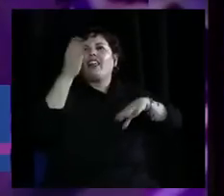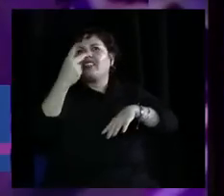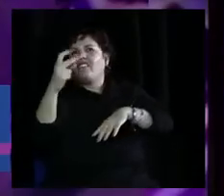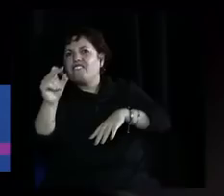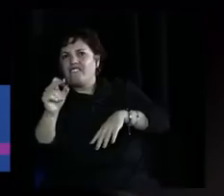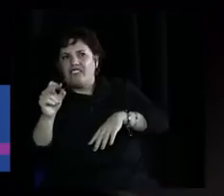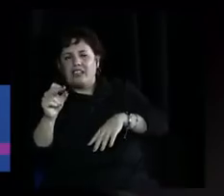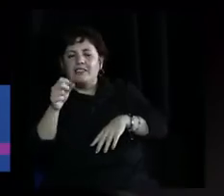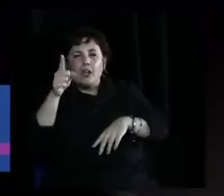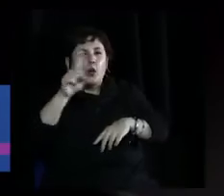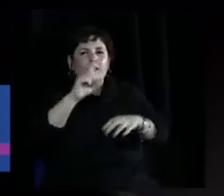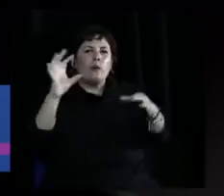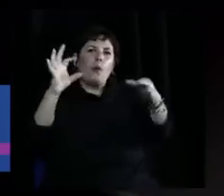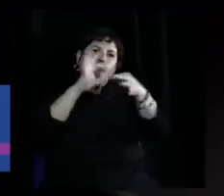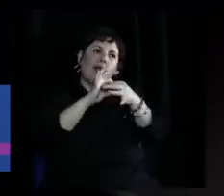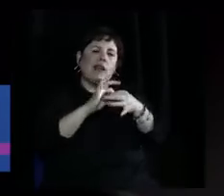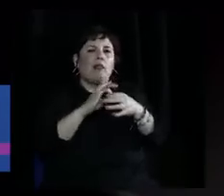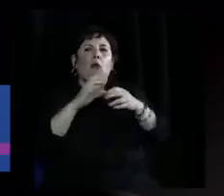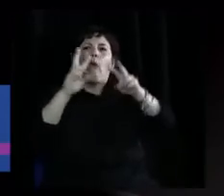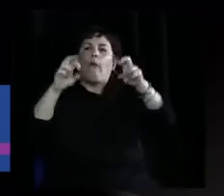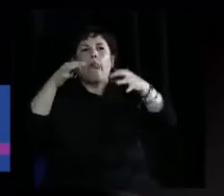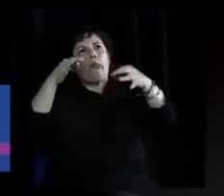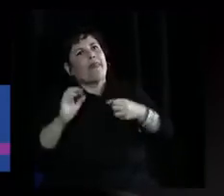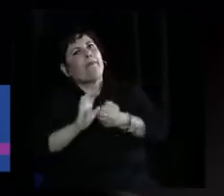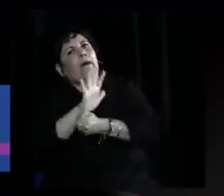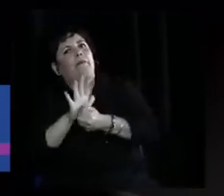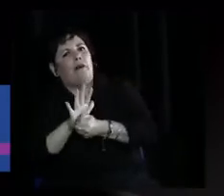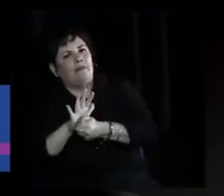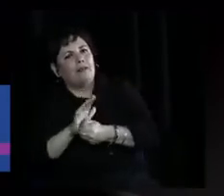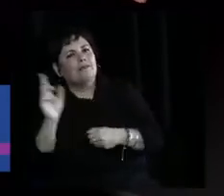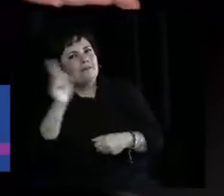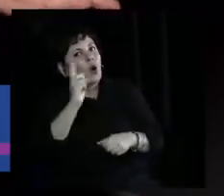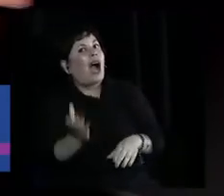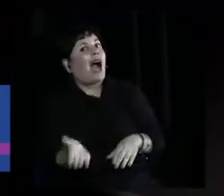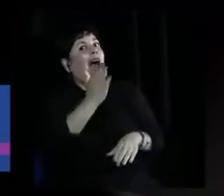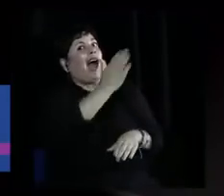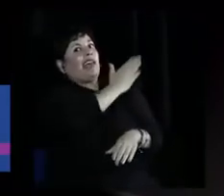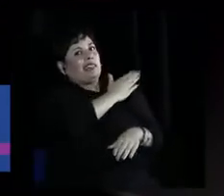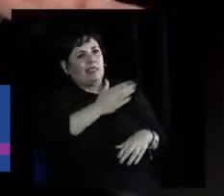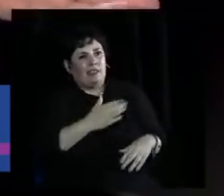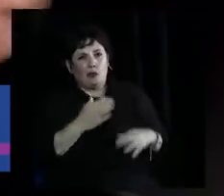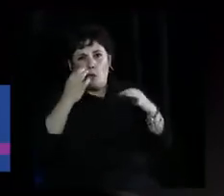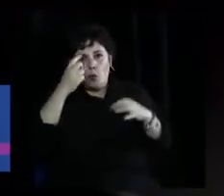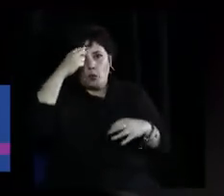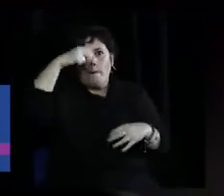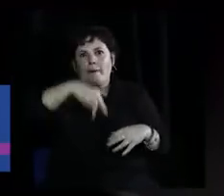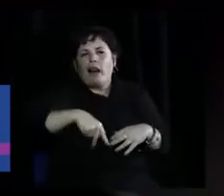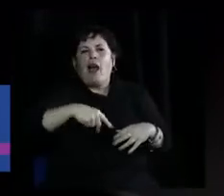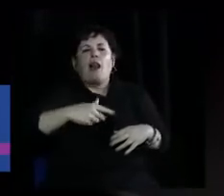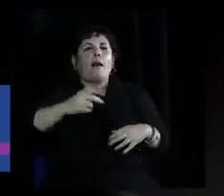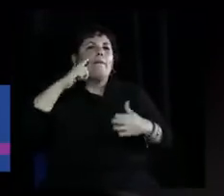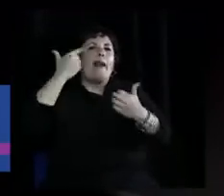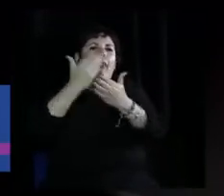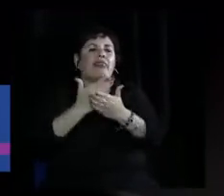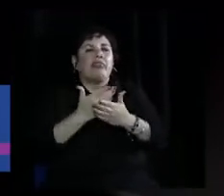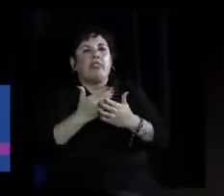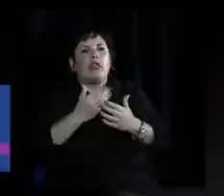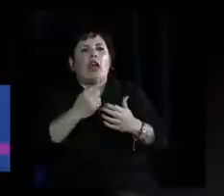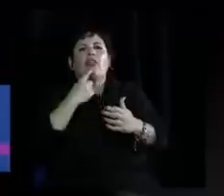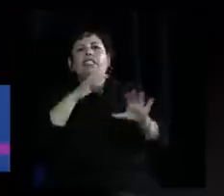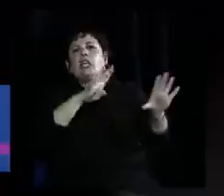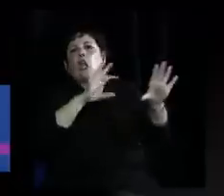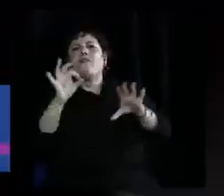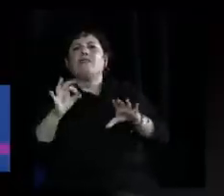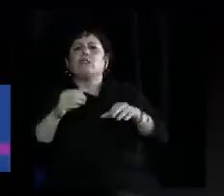relacionado con la emergencia sanitaria, digamos. Esto vino antes. Es más, venía dentro del plan de austeridad que se había planteado con los famosos